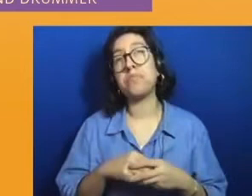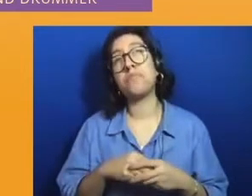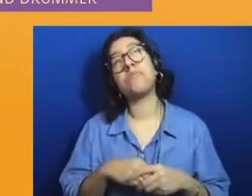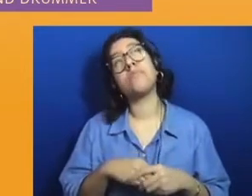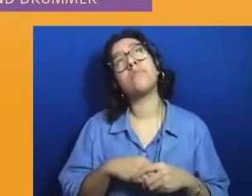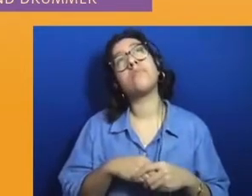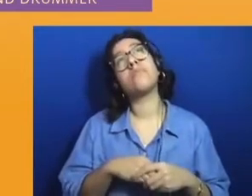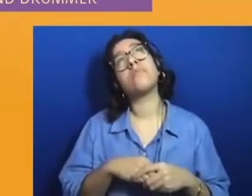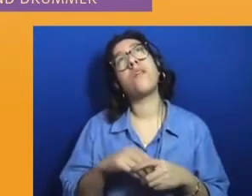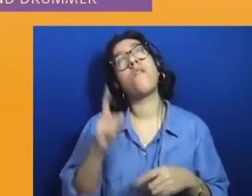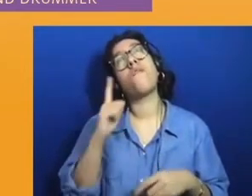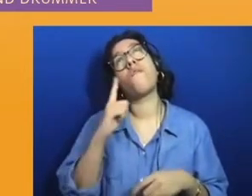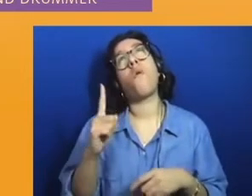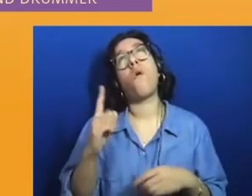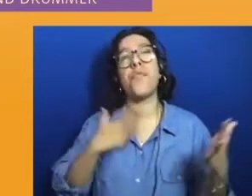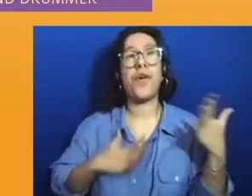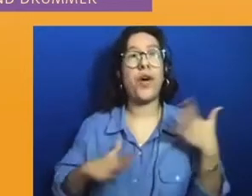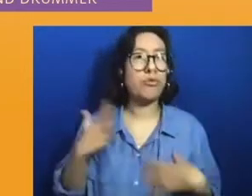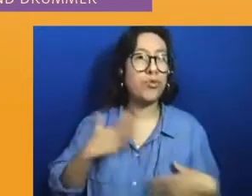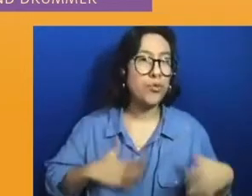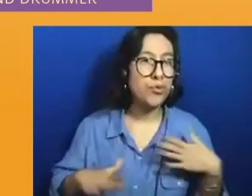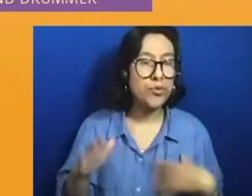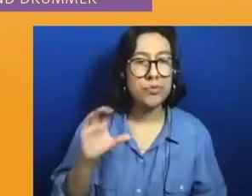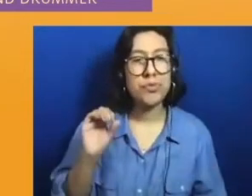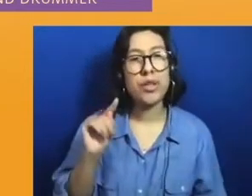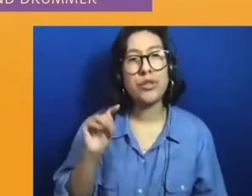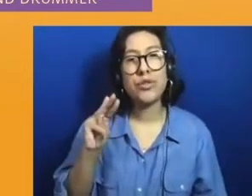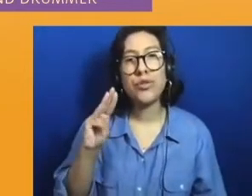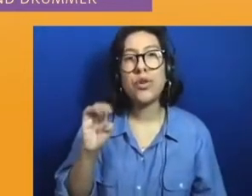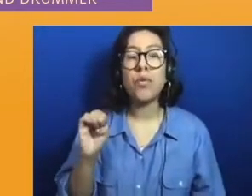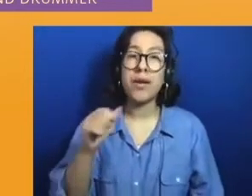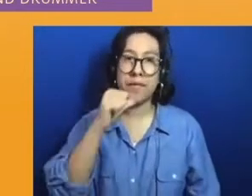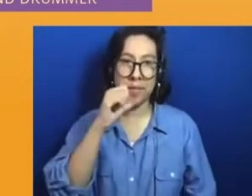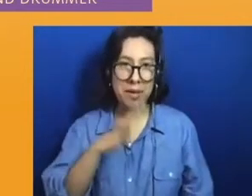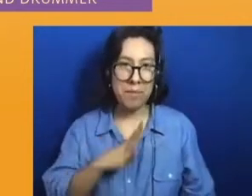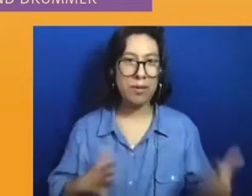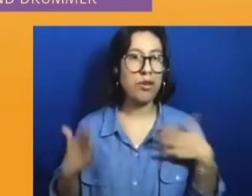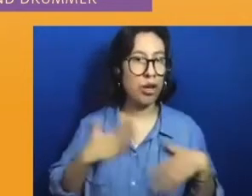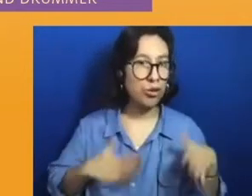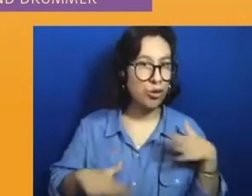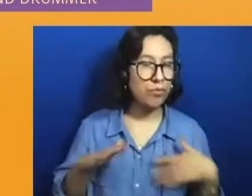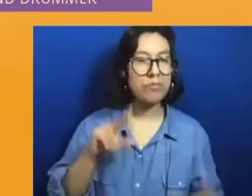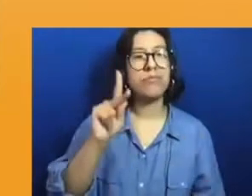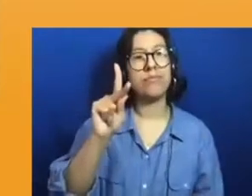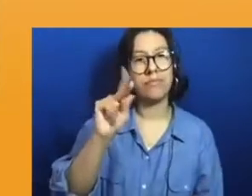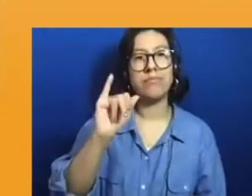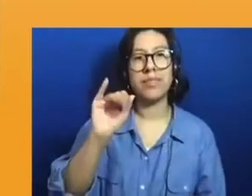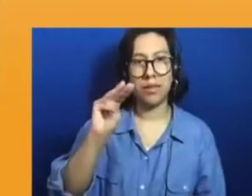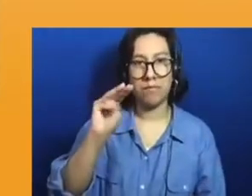de lo que si hablamos de atuendos, sabemos que tenemos el femenino, que es el kimono, y el de